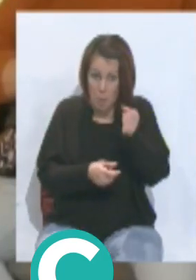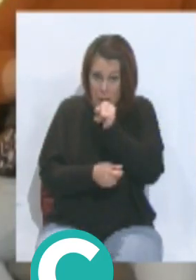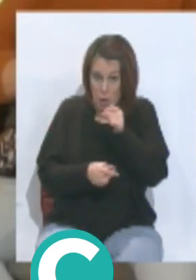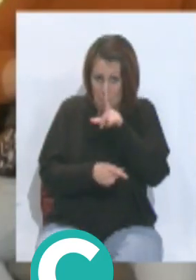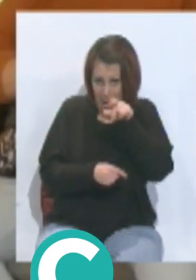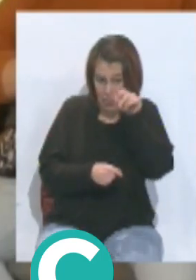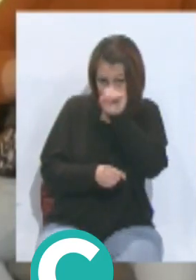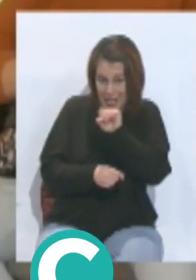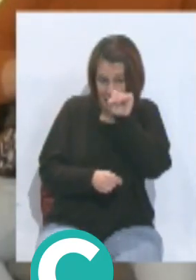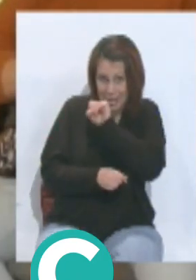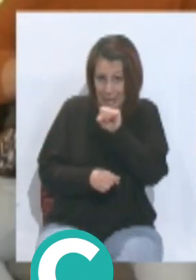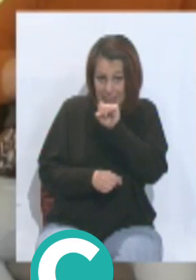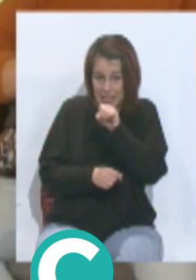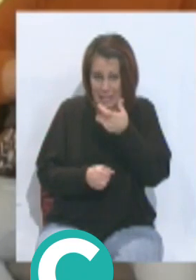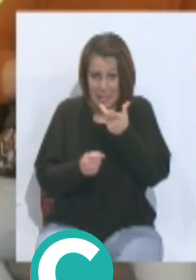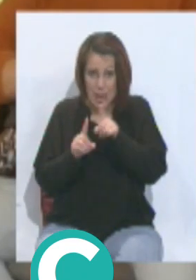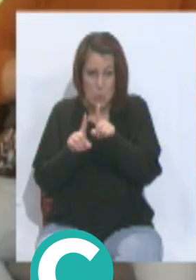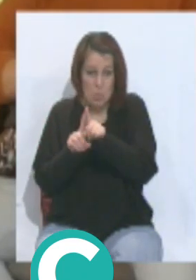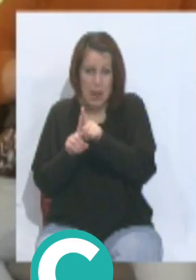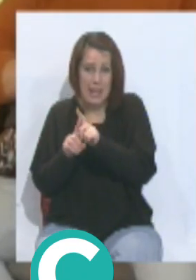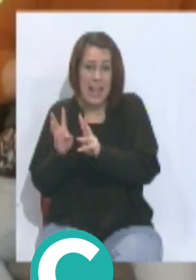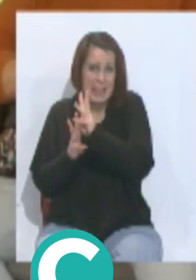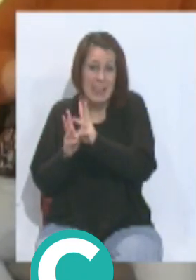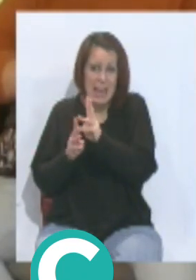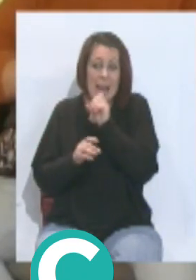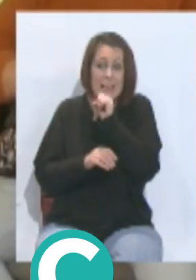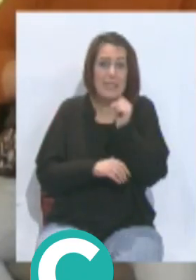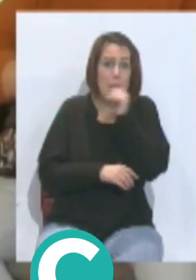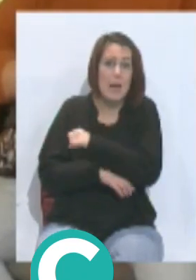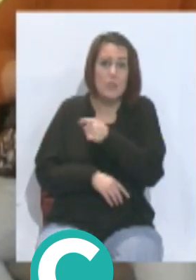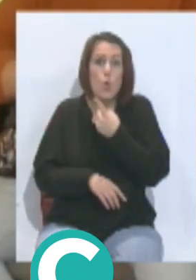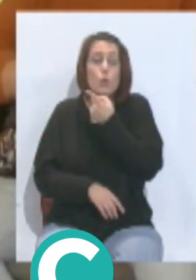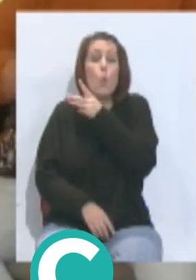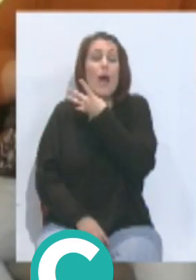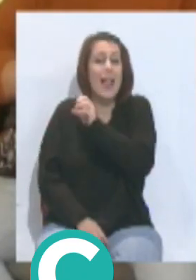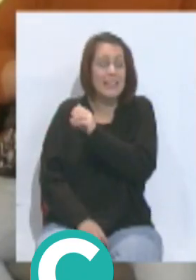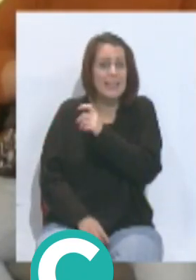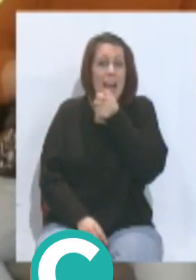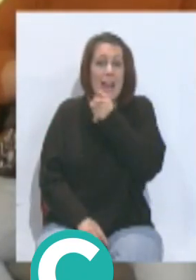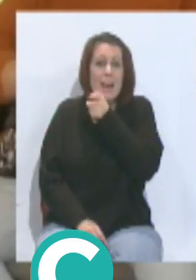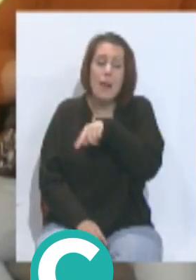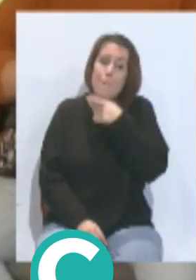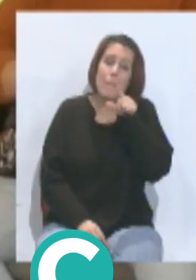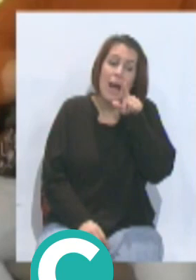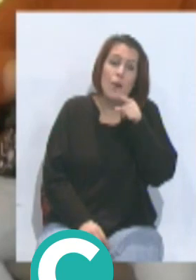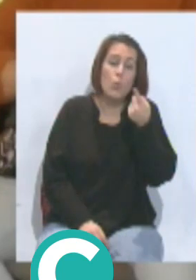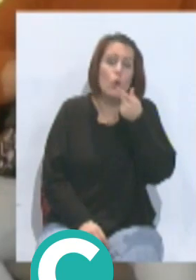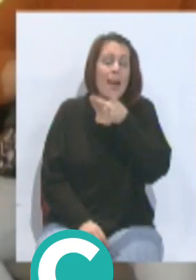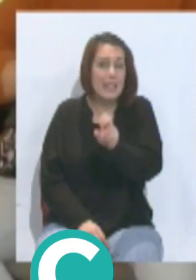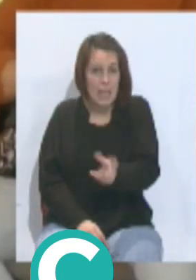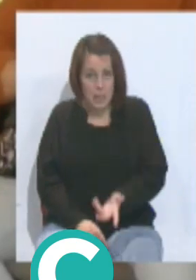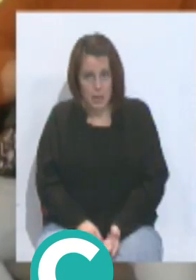pájaros se vaya a cantar más que el de la caldera. Porque el de la caldera dura 1.40 y el de la caldera y el de los pájaros dura como